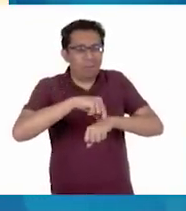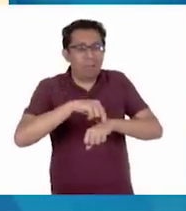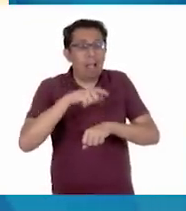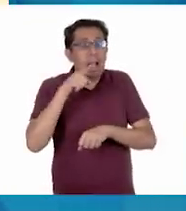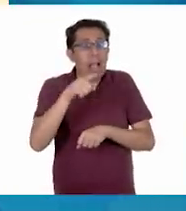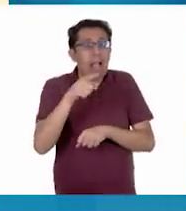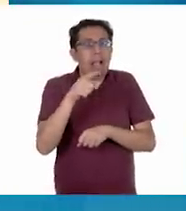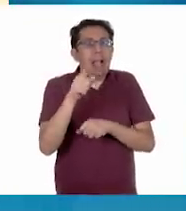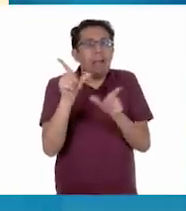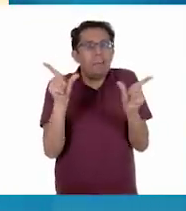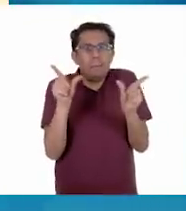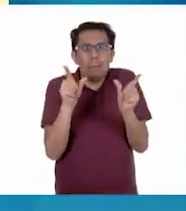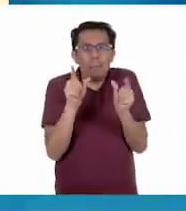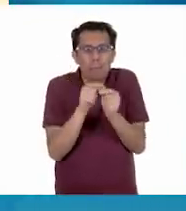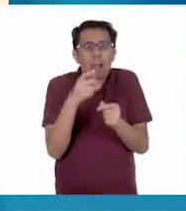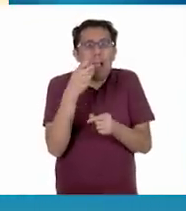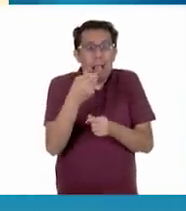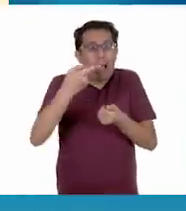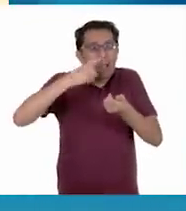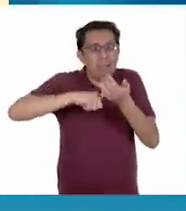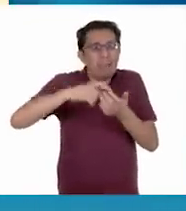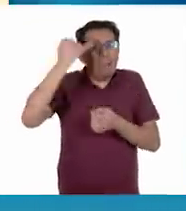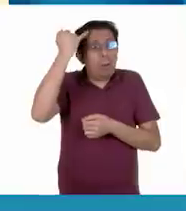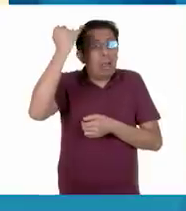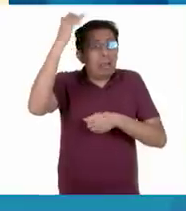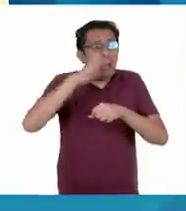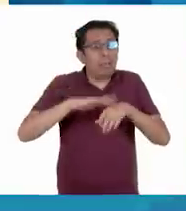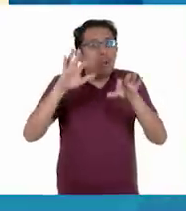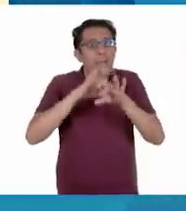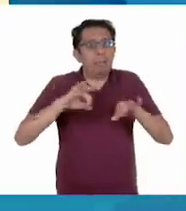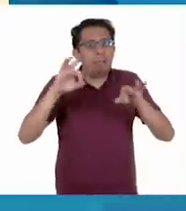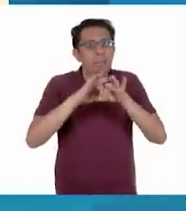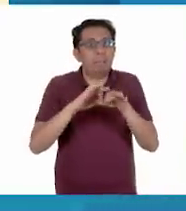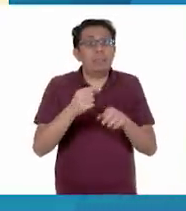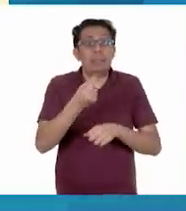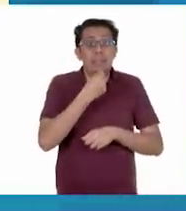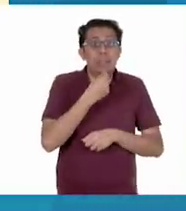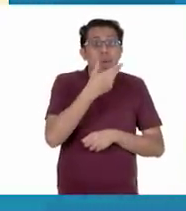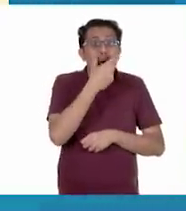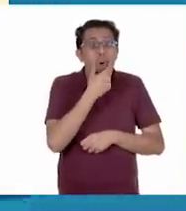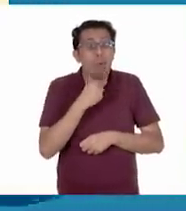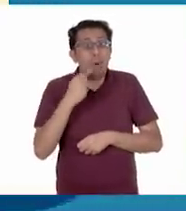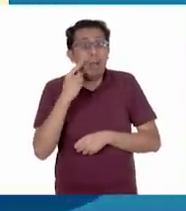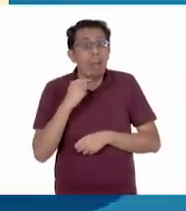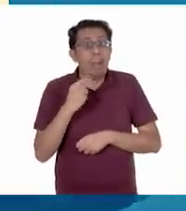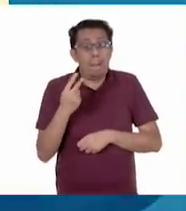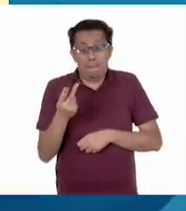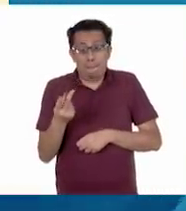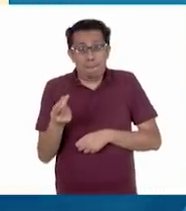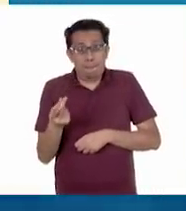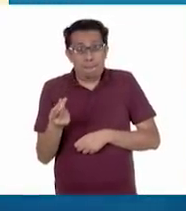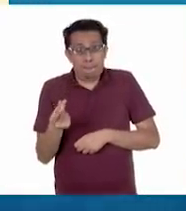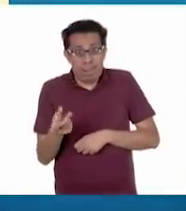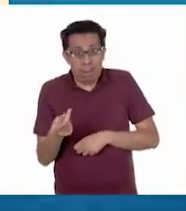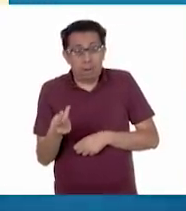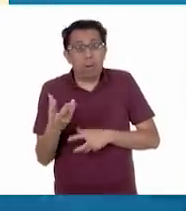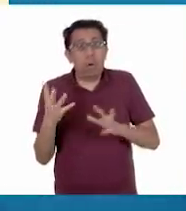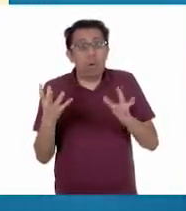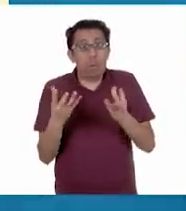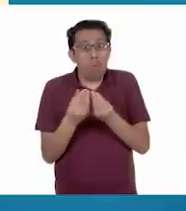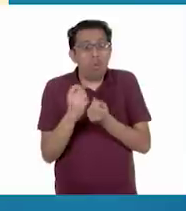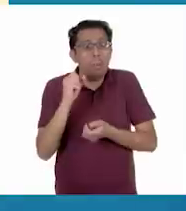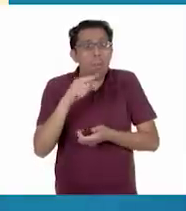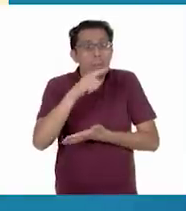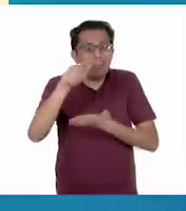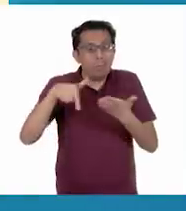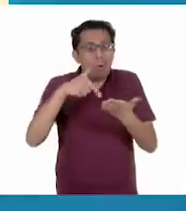lo más importante de la respuesta, que es: niñas y niños y perros forman parte del mismo espacio y